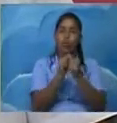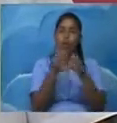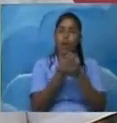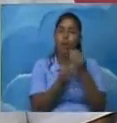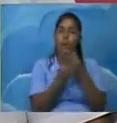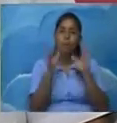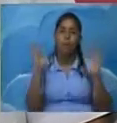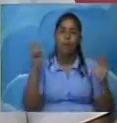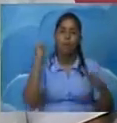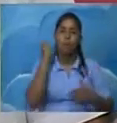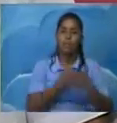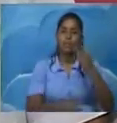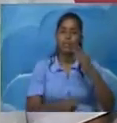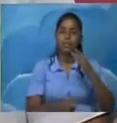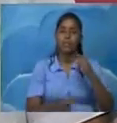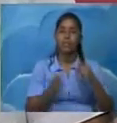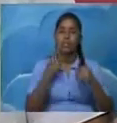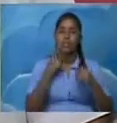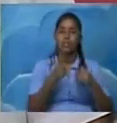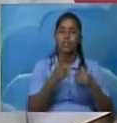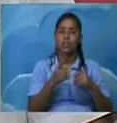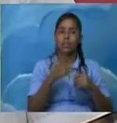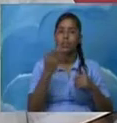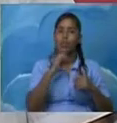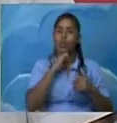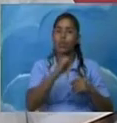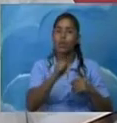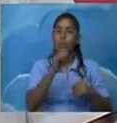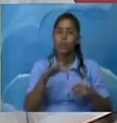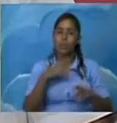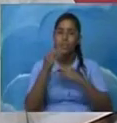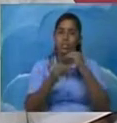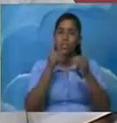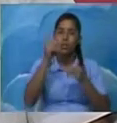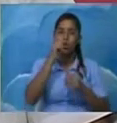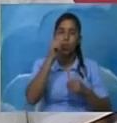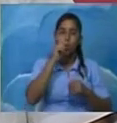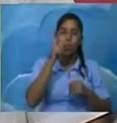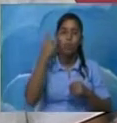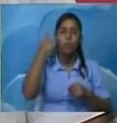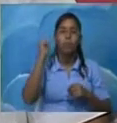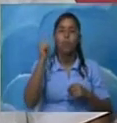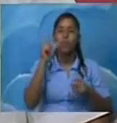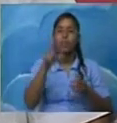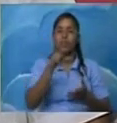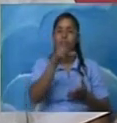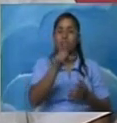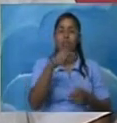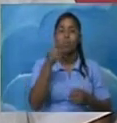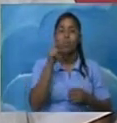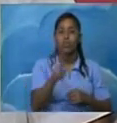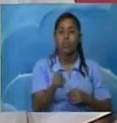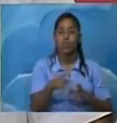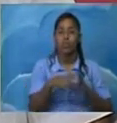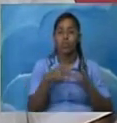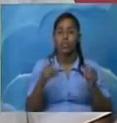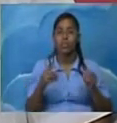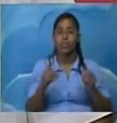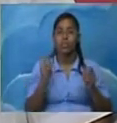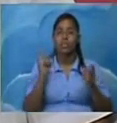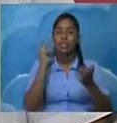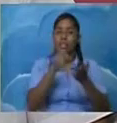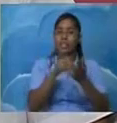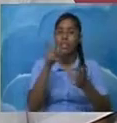vacías. Fíjate eso. Lo que es capaz de hacer un hombre por necesidad. Cuando a este extremo llegaban